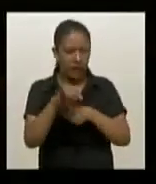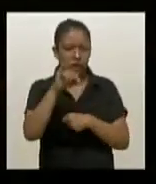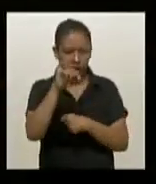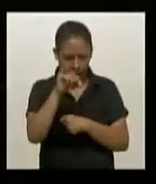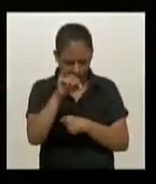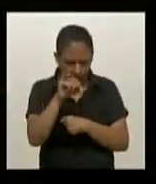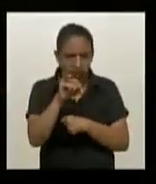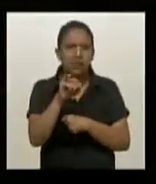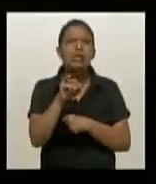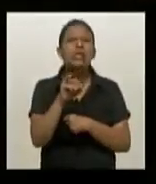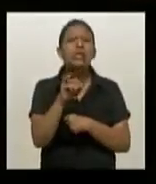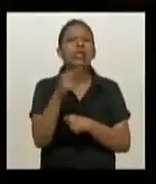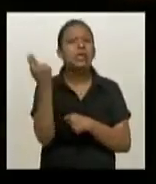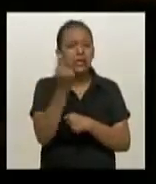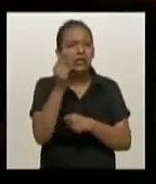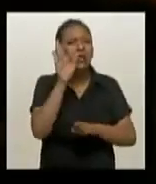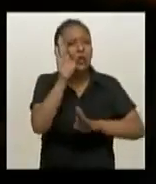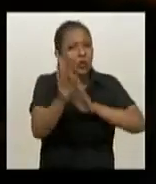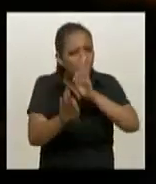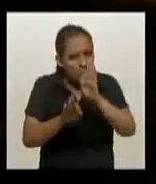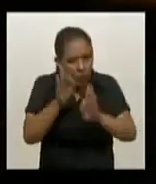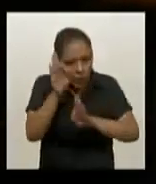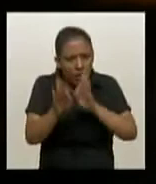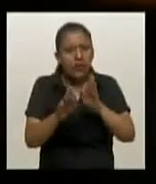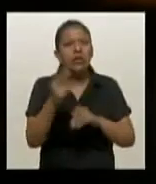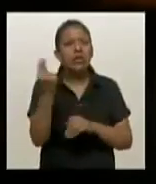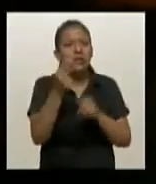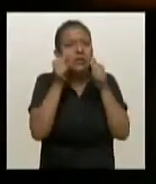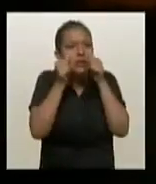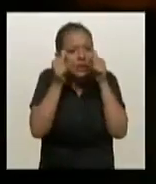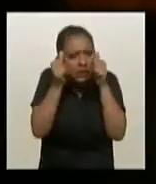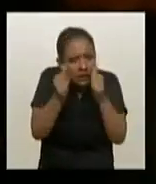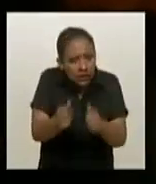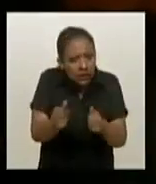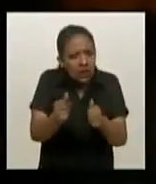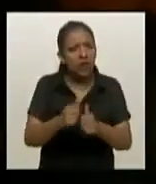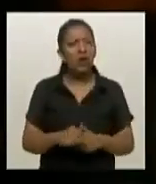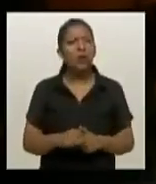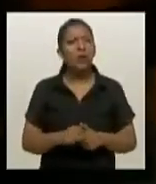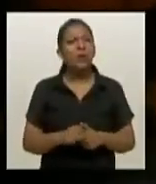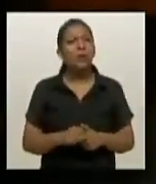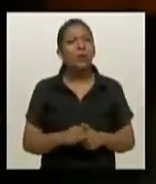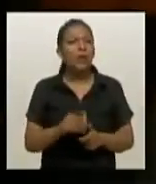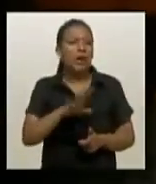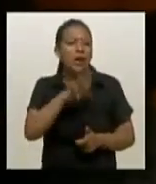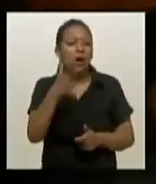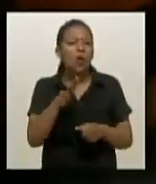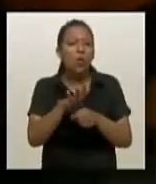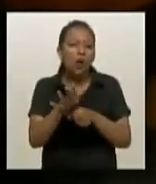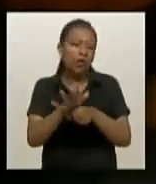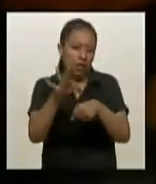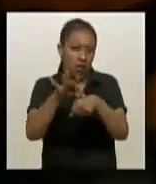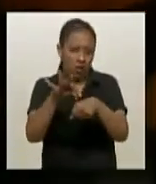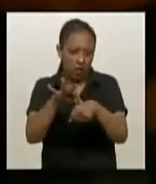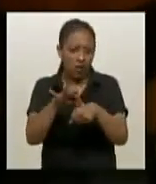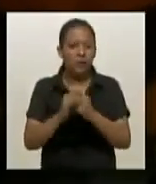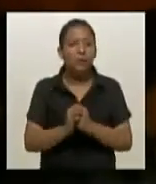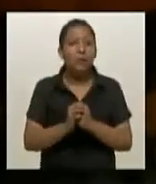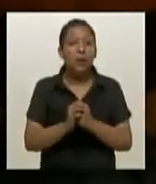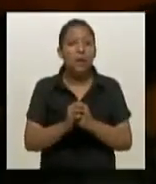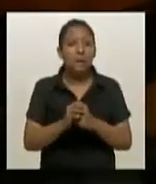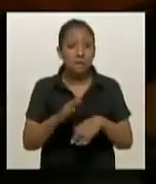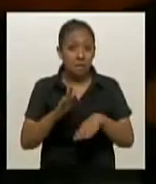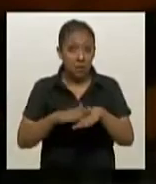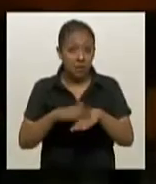sí te requiere ciertos cuidados y requiere de la atención generalizada en cuestiones médicas y